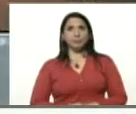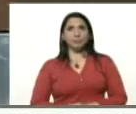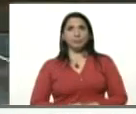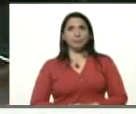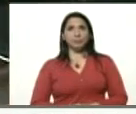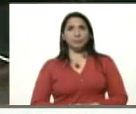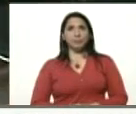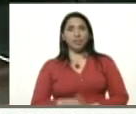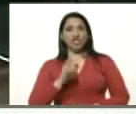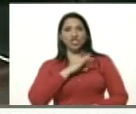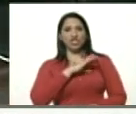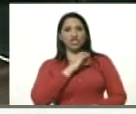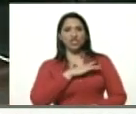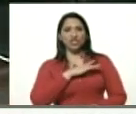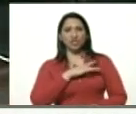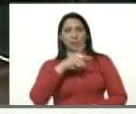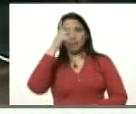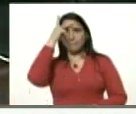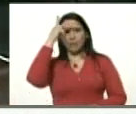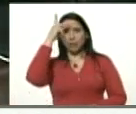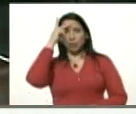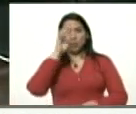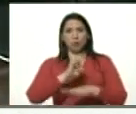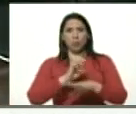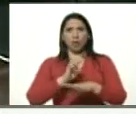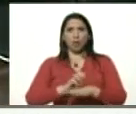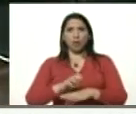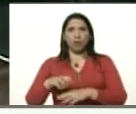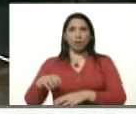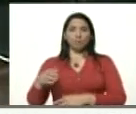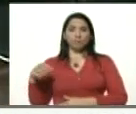desde Chile, Perú, Ecuador.